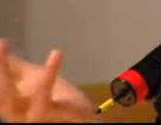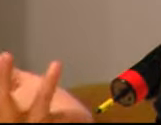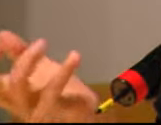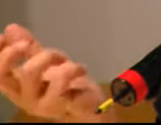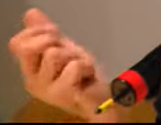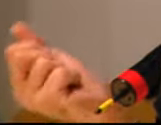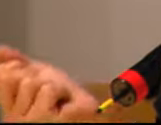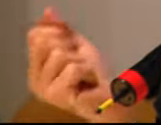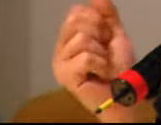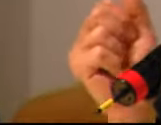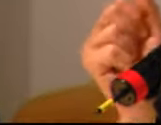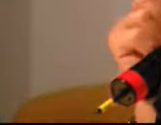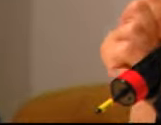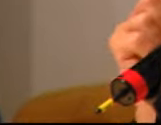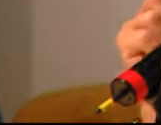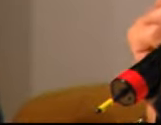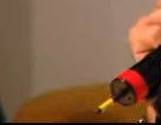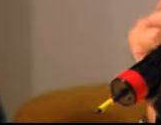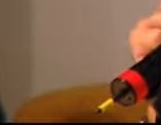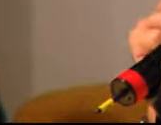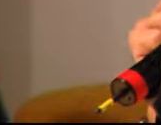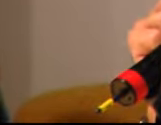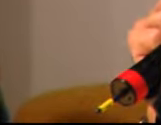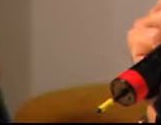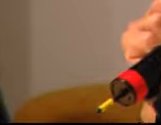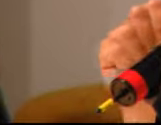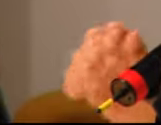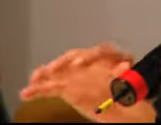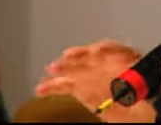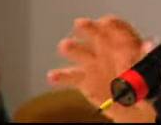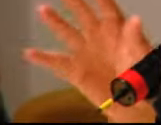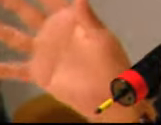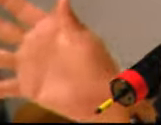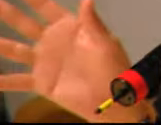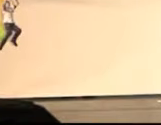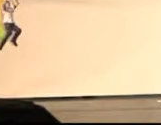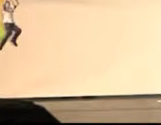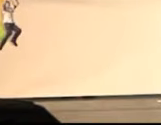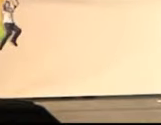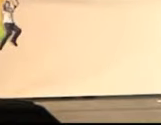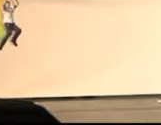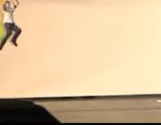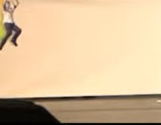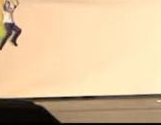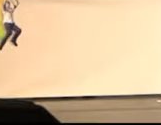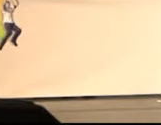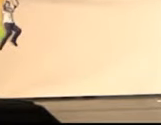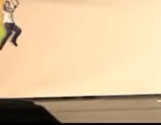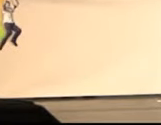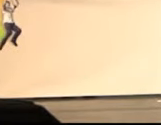que trabaja con fútbol como una herramienta para el desarrollo social a través de varias diferentes